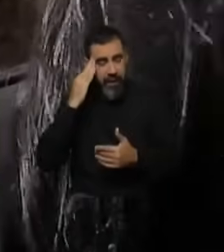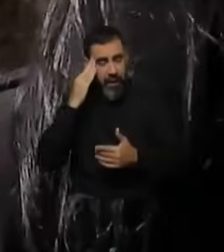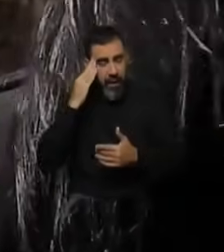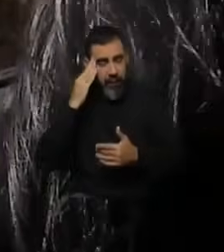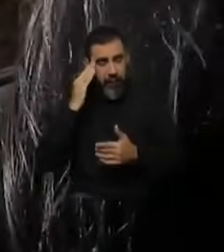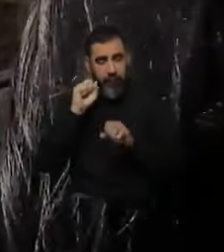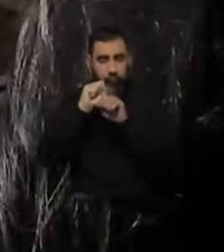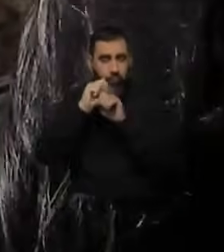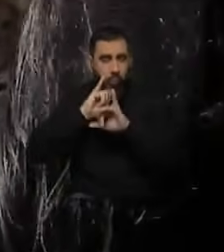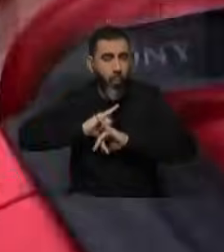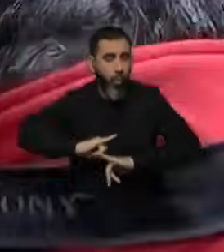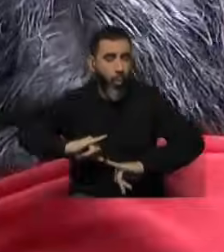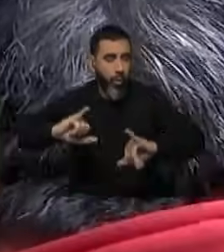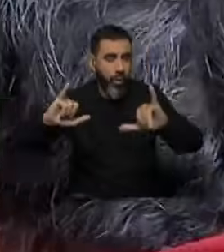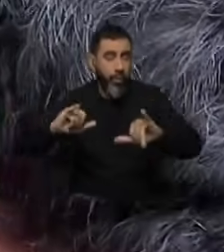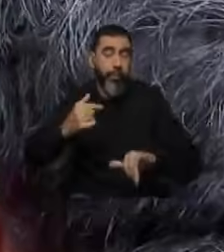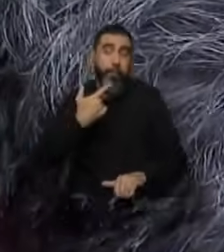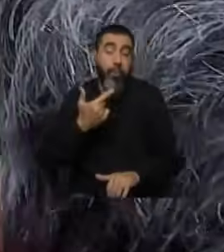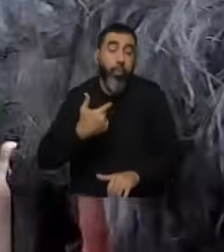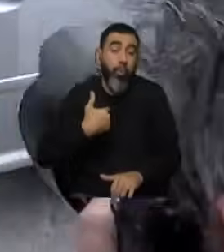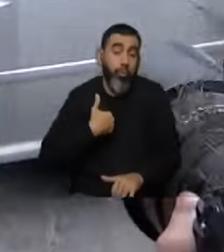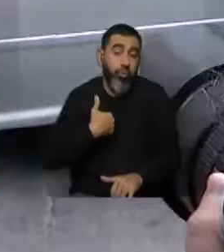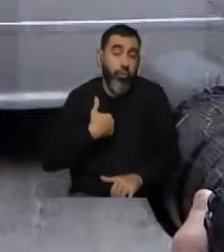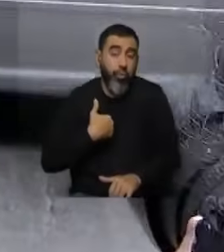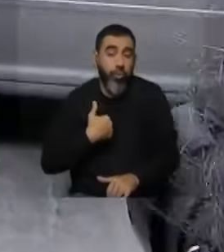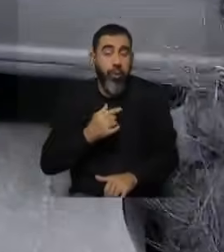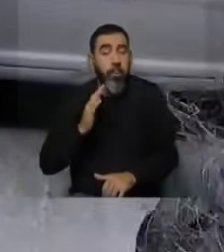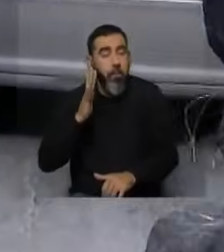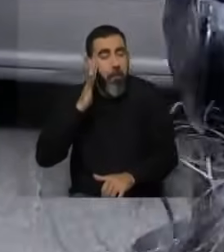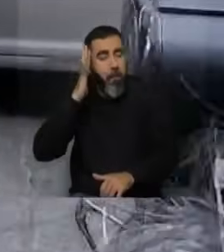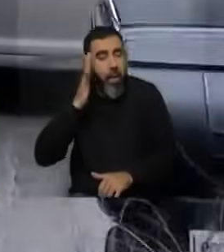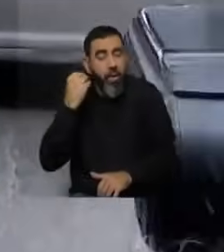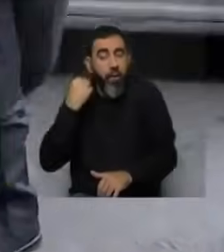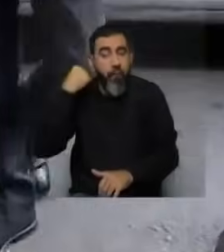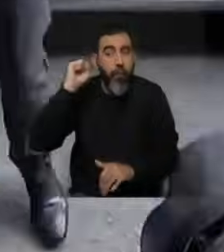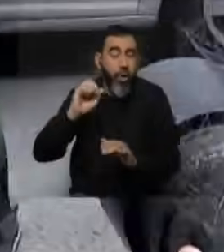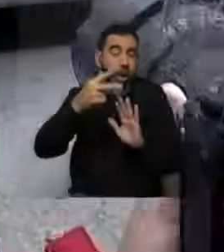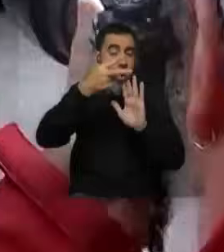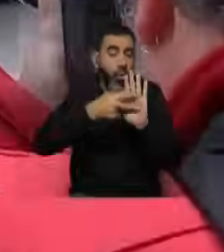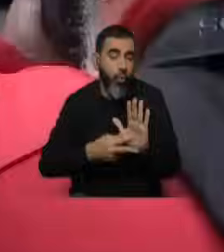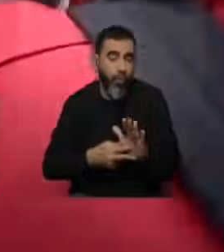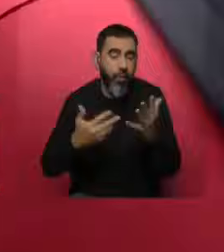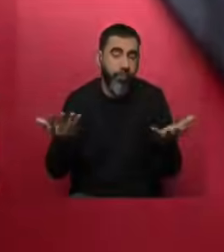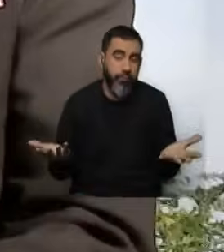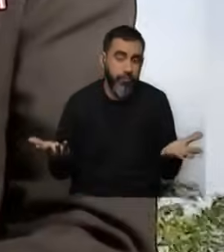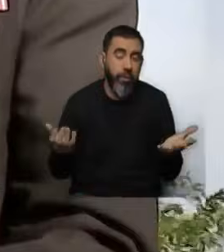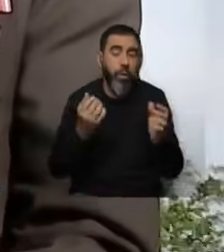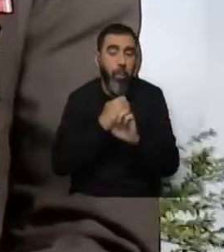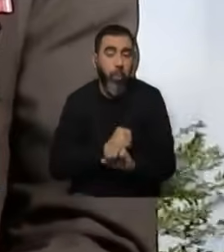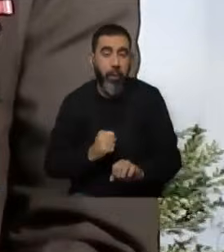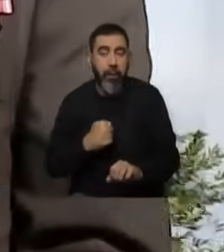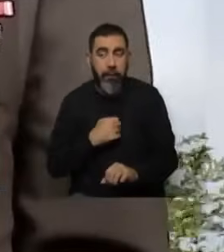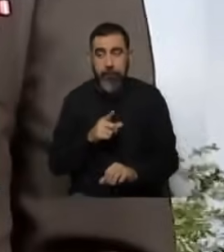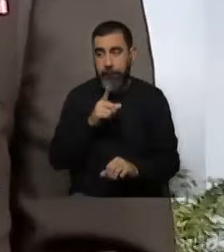publicado si yo tuviera era idea o suposición de haber violado alguna Norma bueno podría haberme